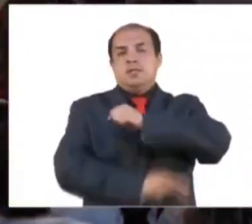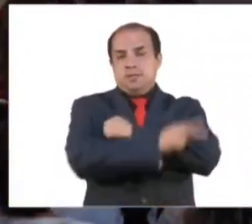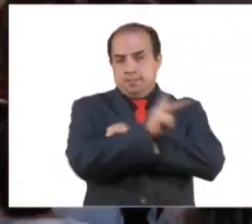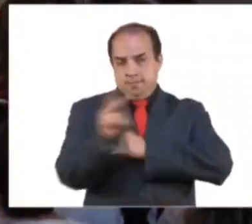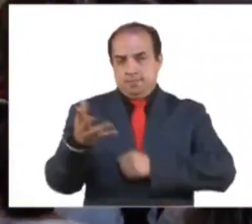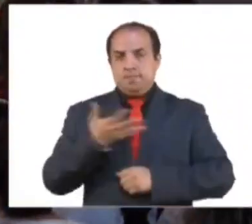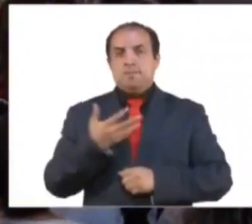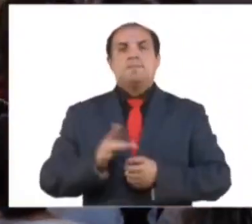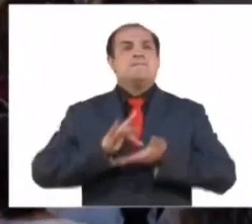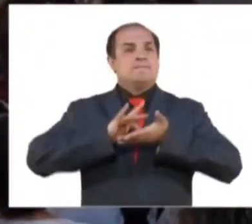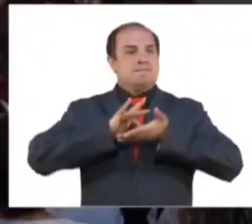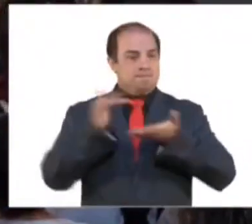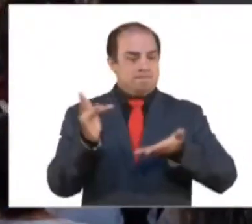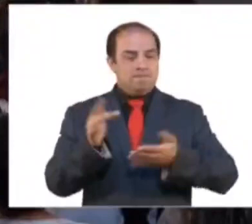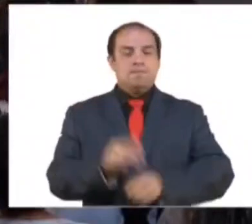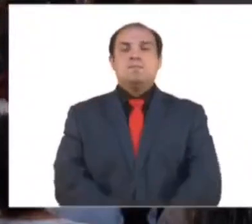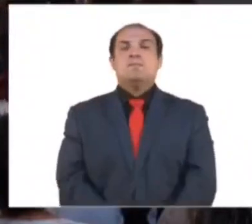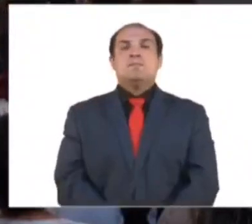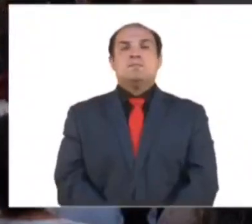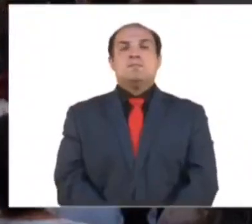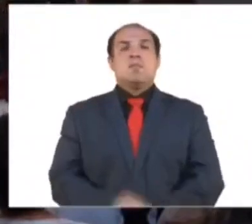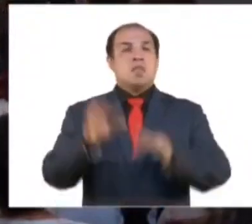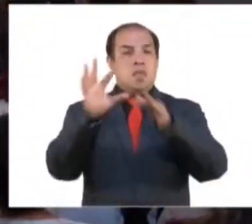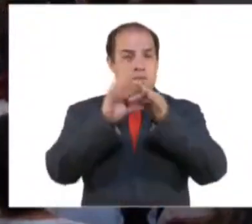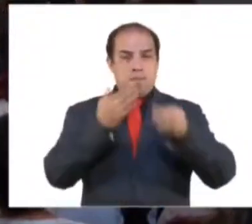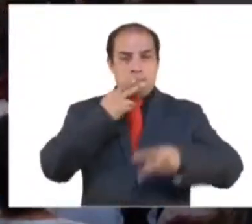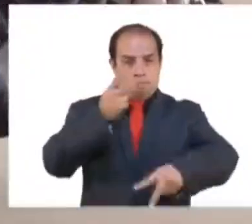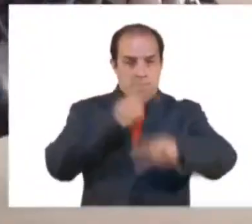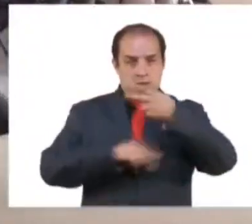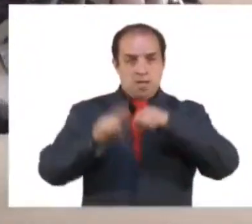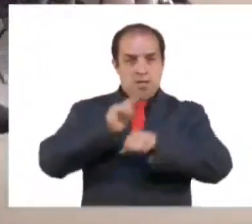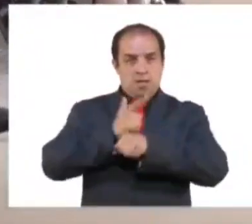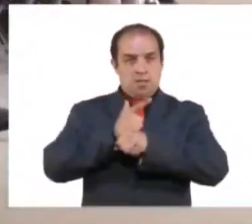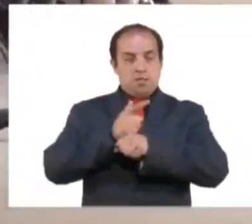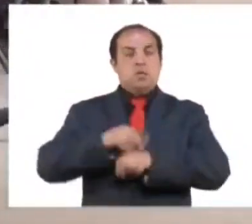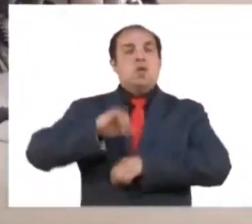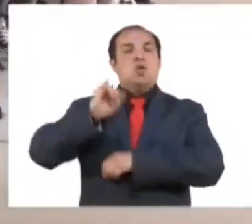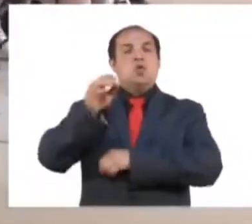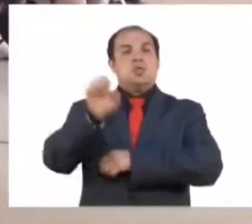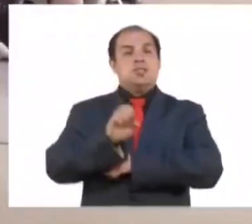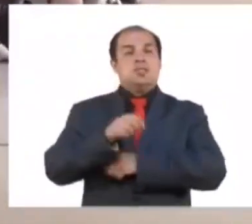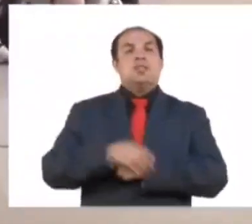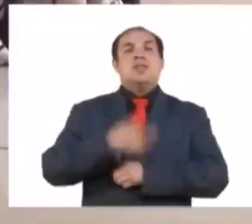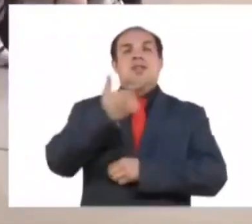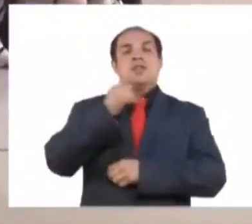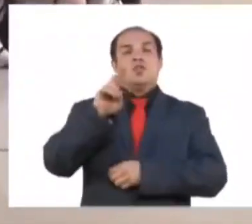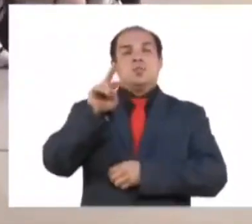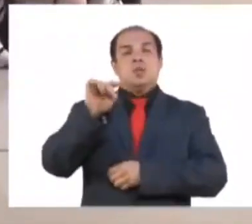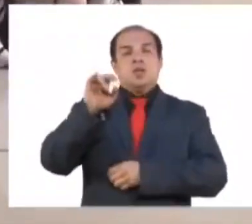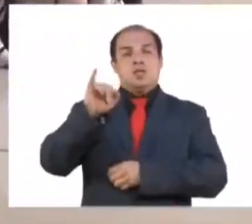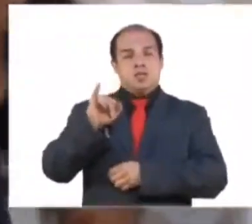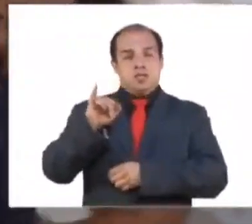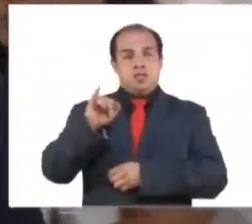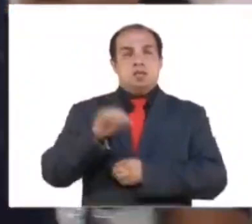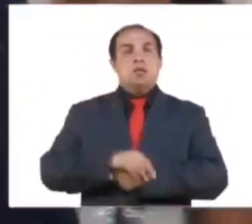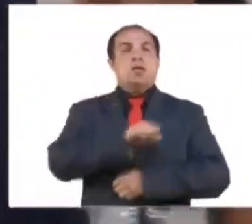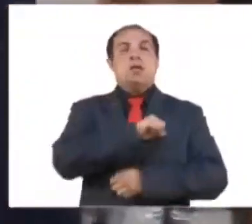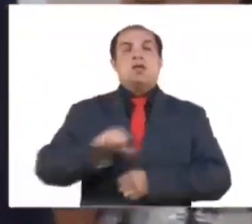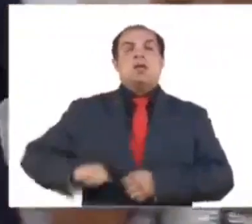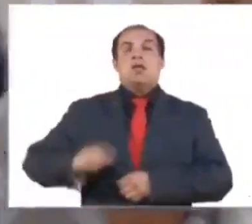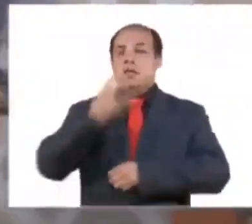Gracias. Las palabras de bienvenida del licenciado José Giovanni Gutiérrez Aguilar, alcalde de Coyoacán.